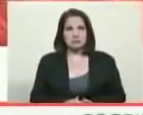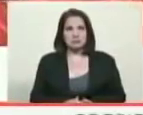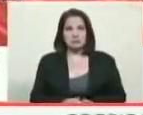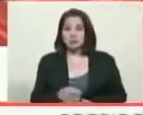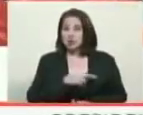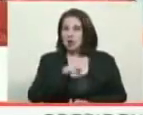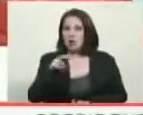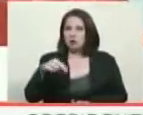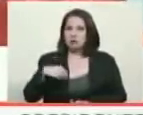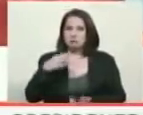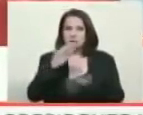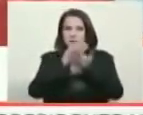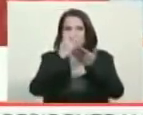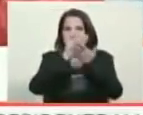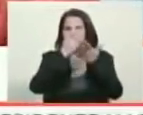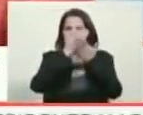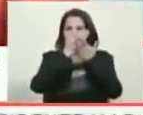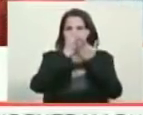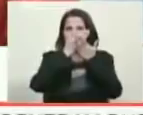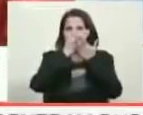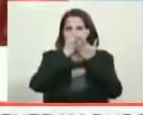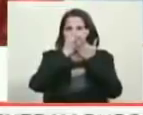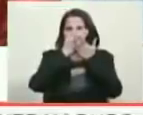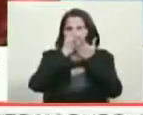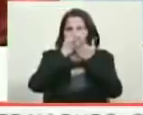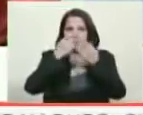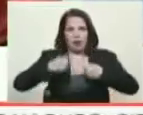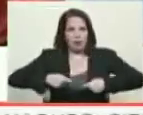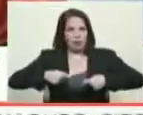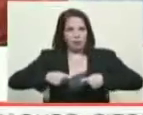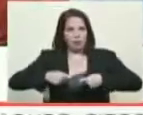siempre contaremos con la paz siempre